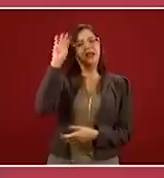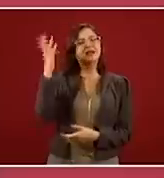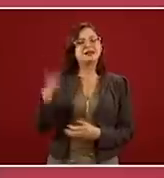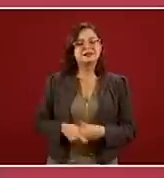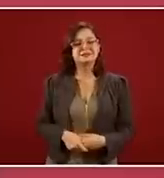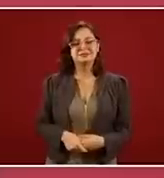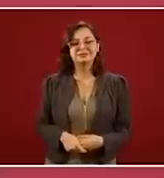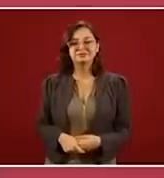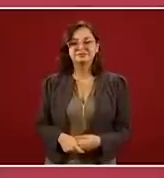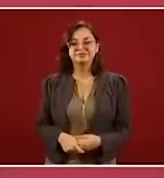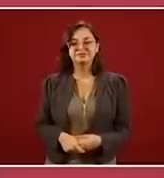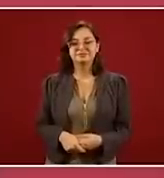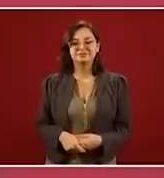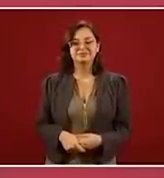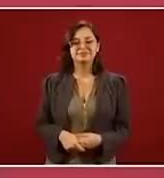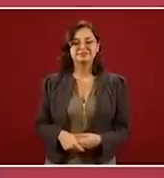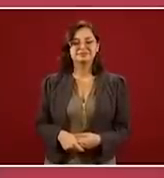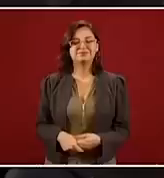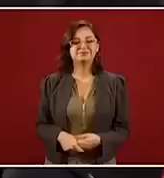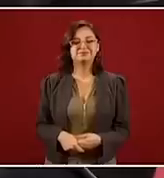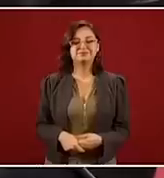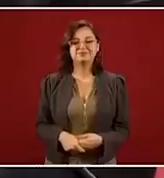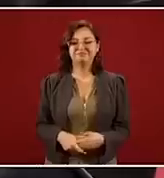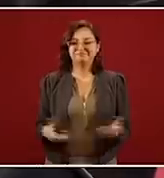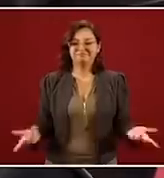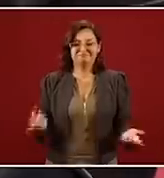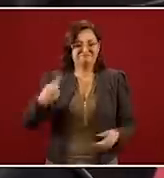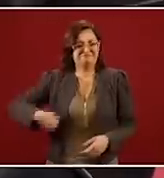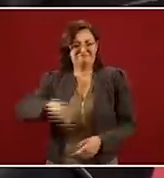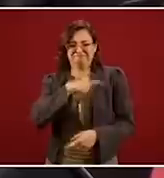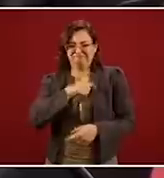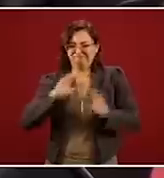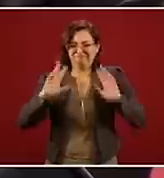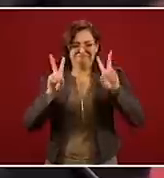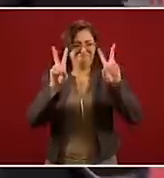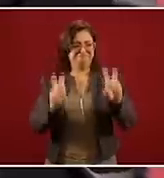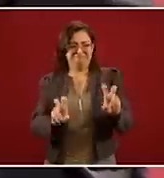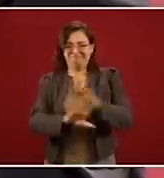O sea, no tenemos nada que ver.